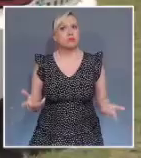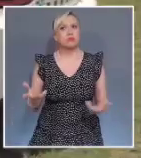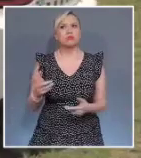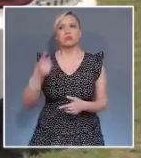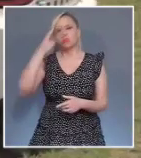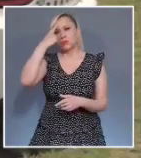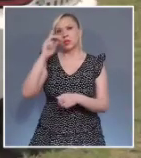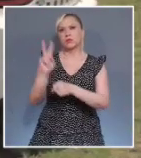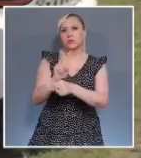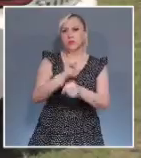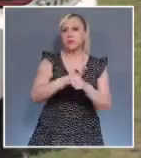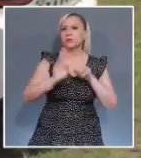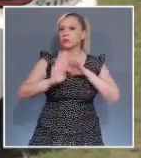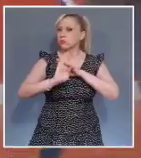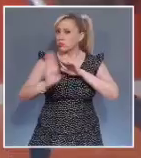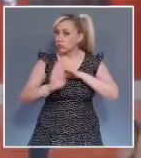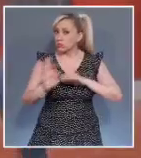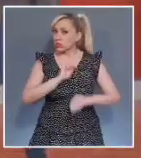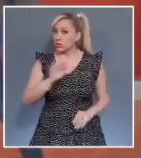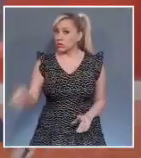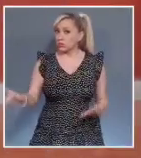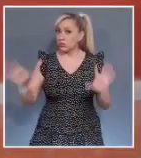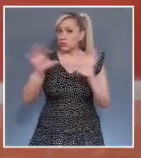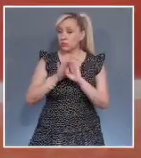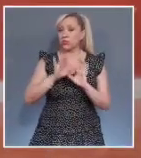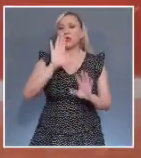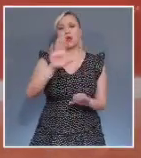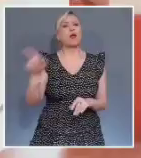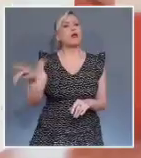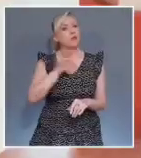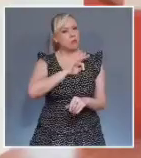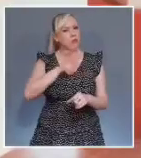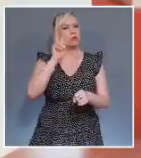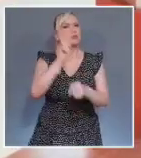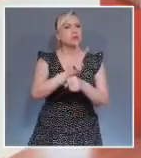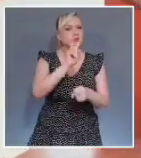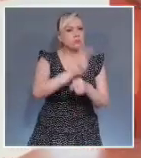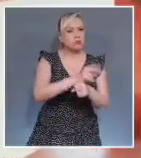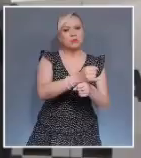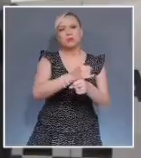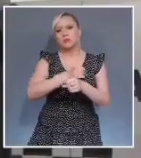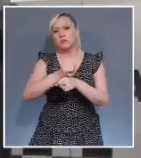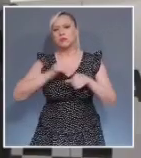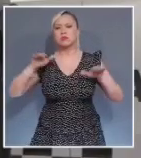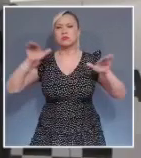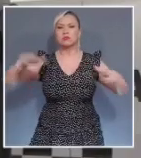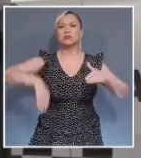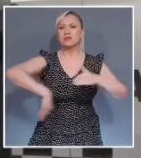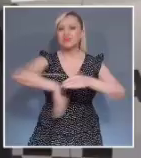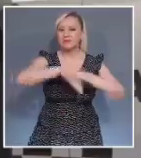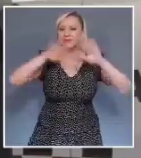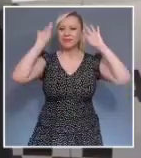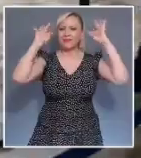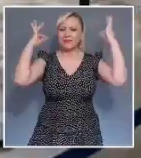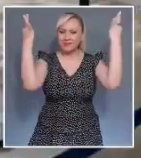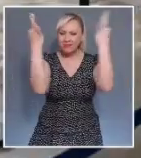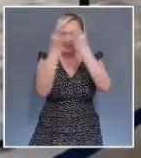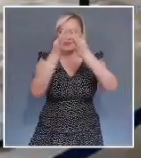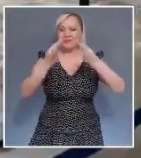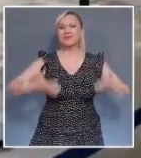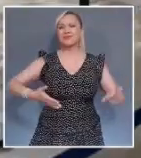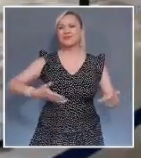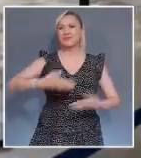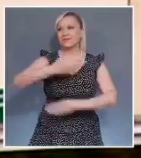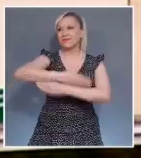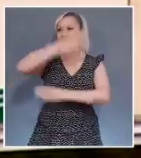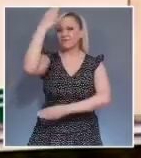migratorios, entre ellas las de vigilancia e inspección en aeropuertos, aduanas y carreteras, auxiliar al personal del Instituto